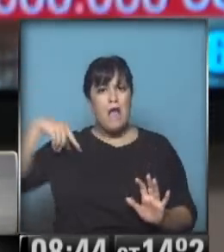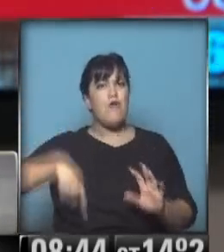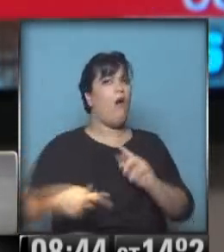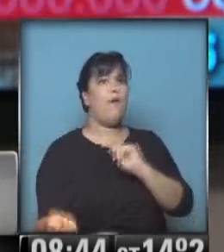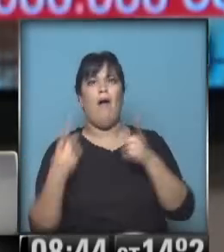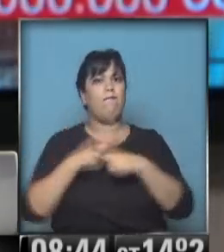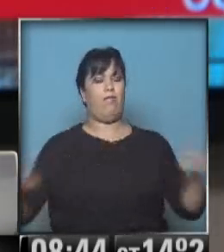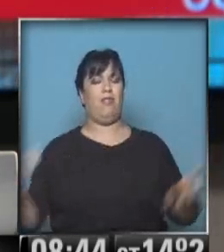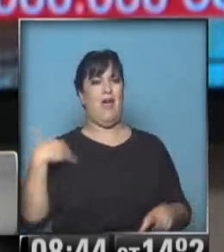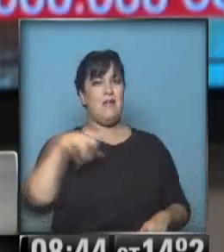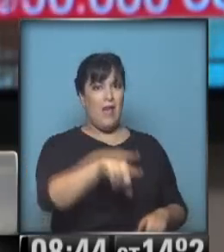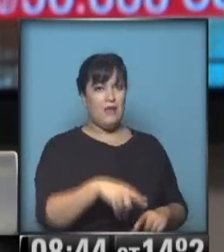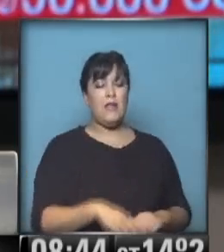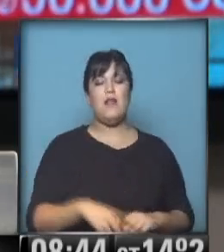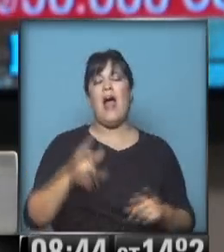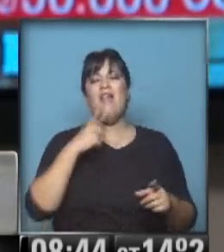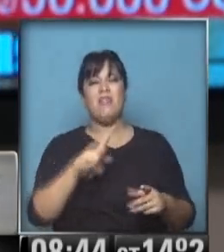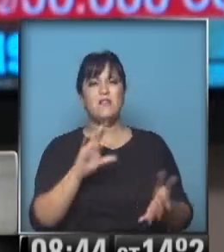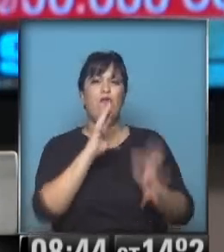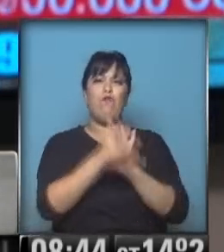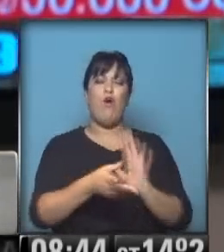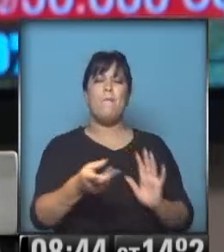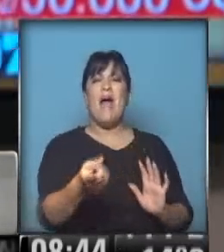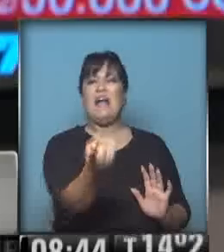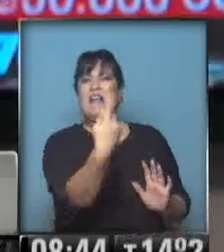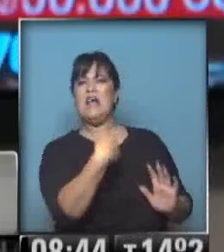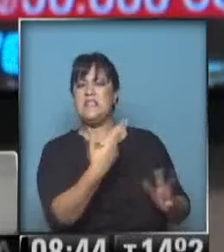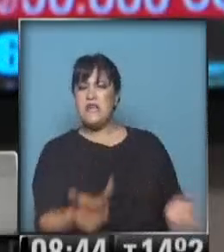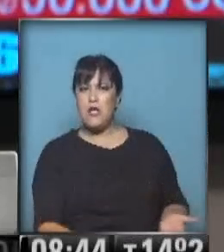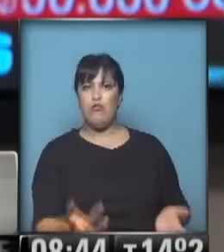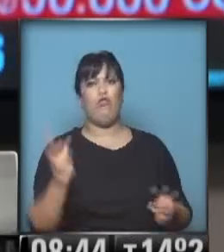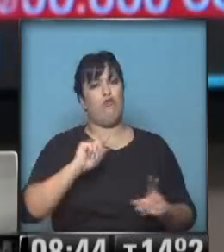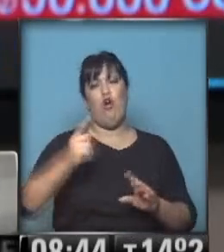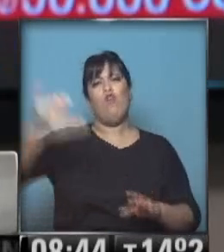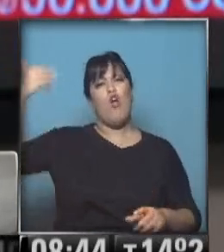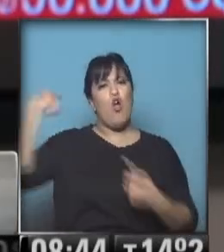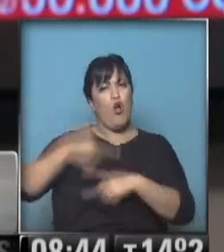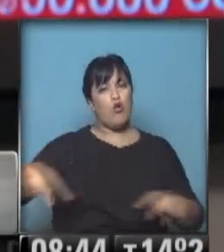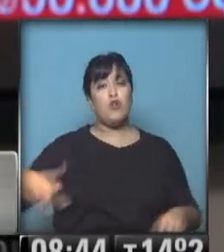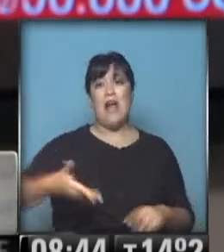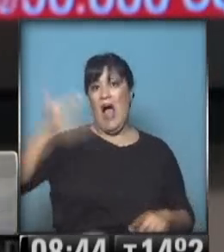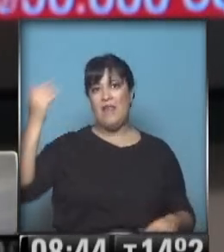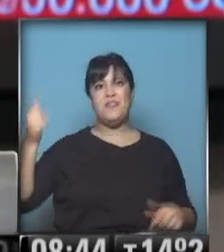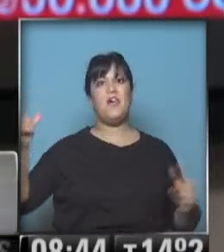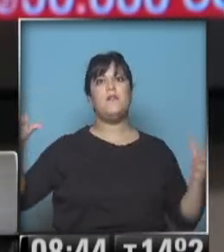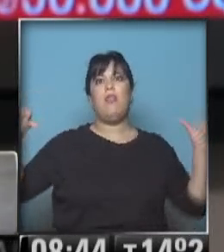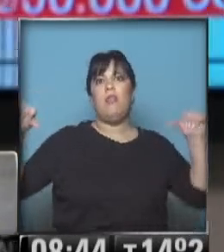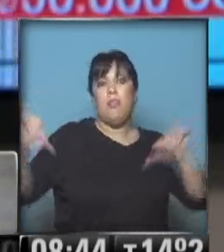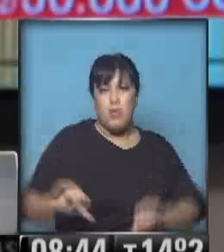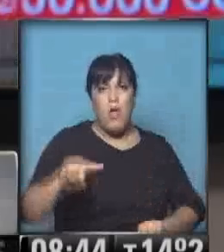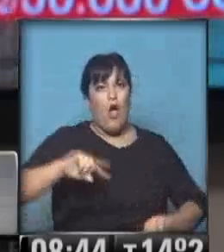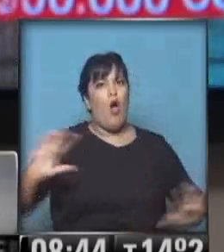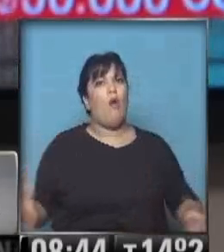cobrando a Argentina no no la castigan eh por el tema de la reestructuración lo castigan por todo el anterior por haber salido de un default sin el